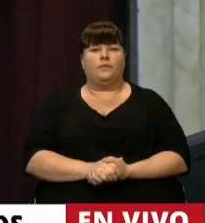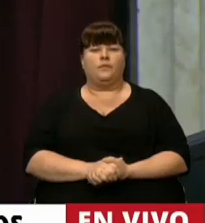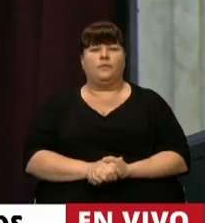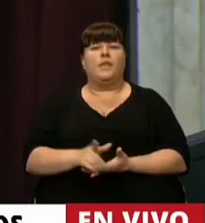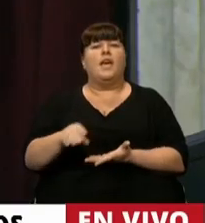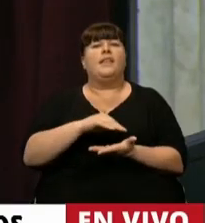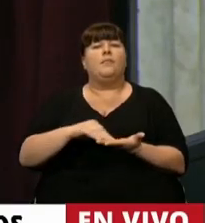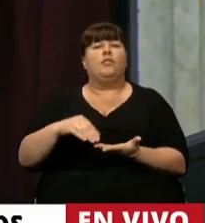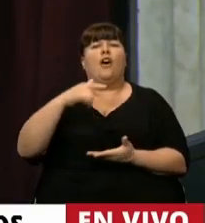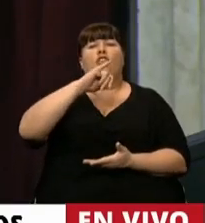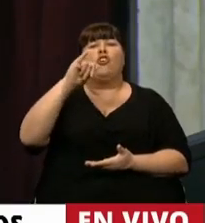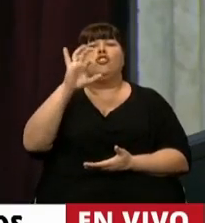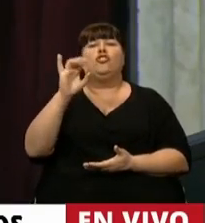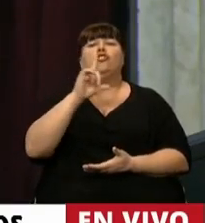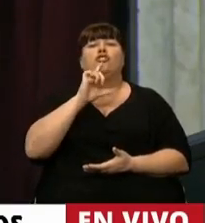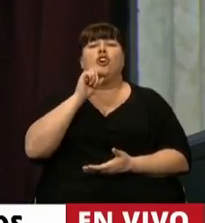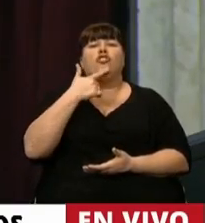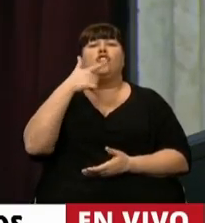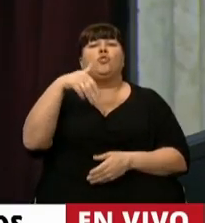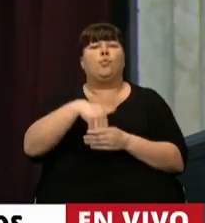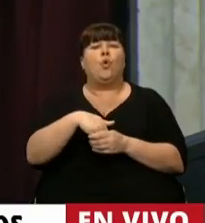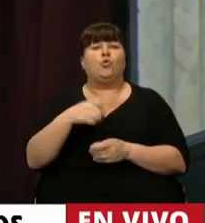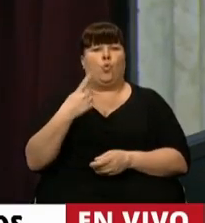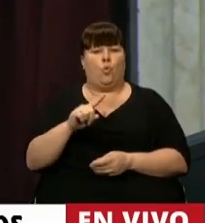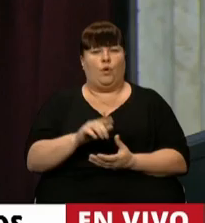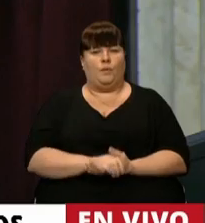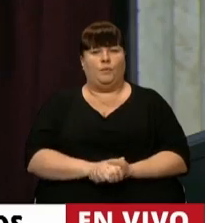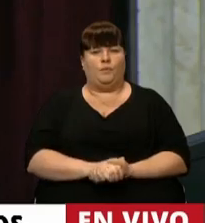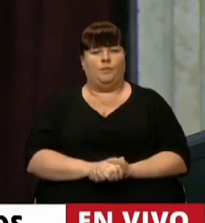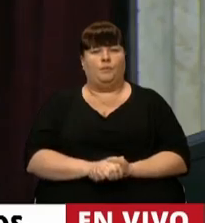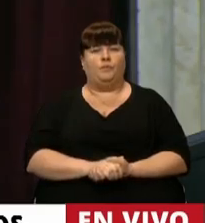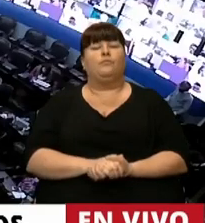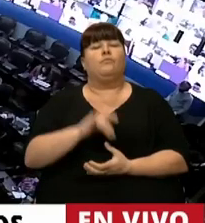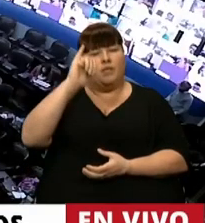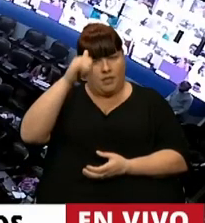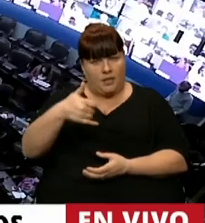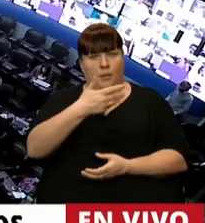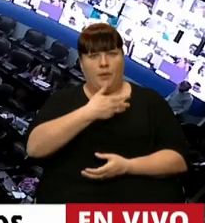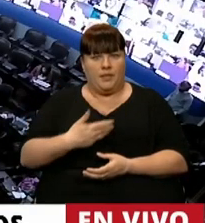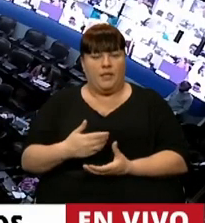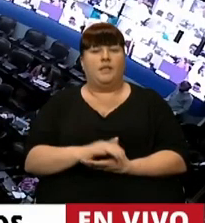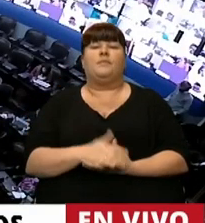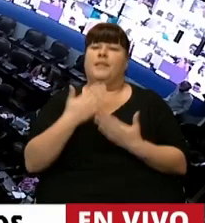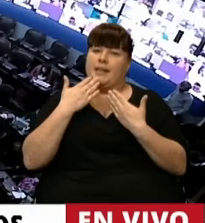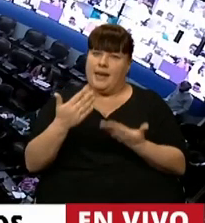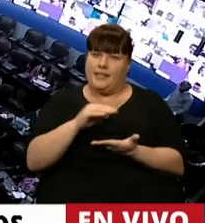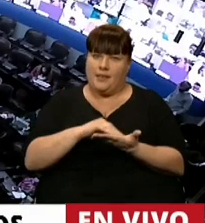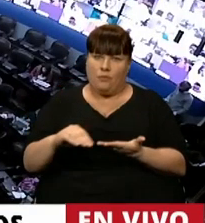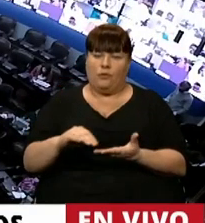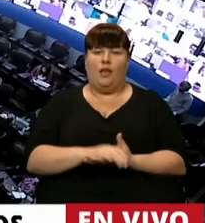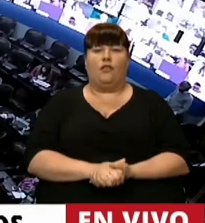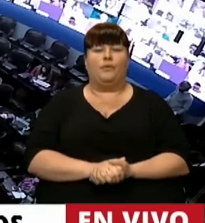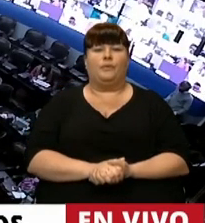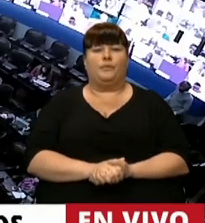diputado soto andrés el sentido de su voto afirmativo señor presidente gracias diputados